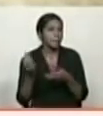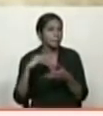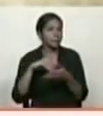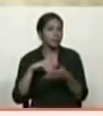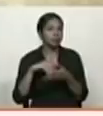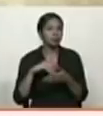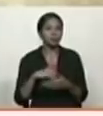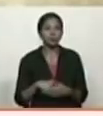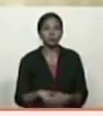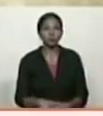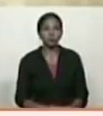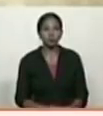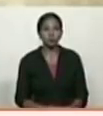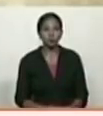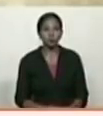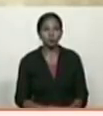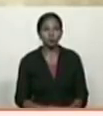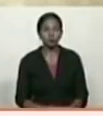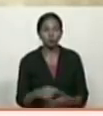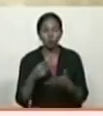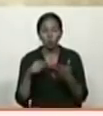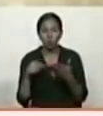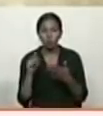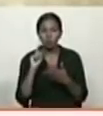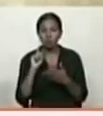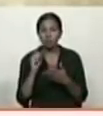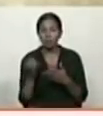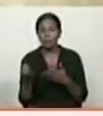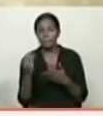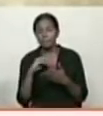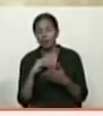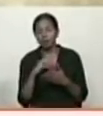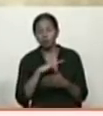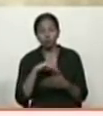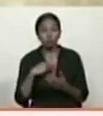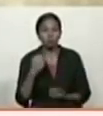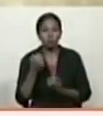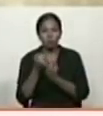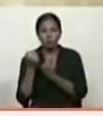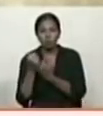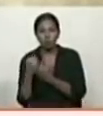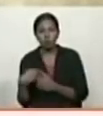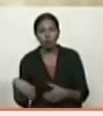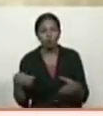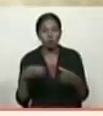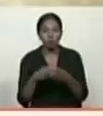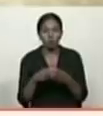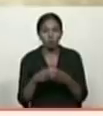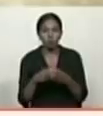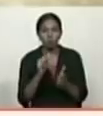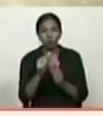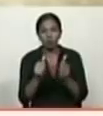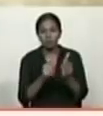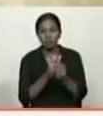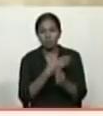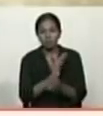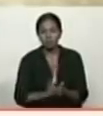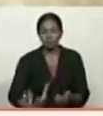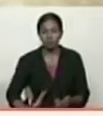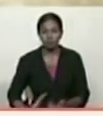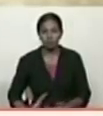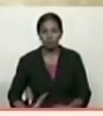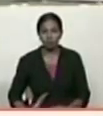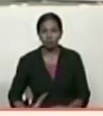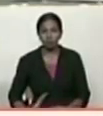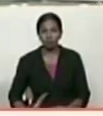cantidades en Venezuela. Son elementos que vamos a seguir colaborando. Nos reunimos también con el vicepresidente.